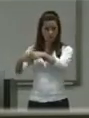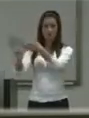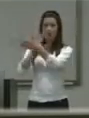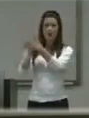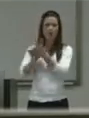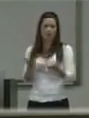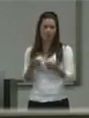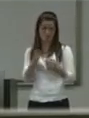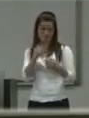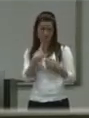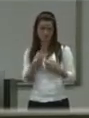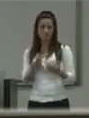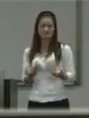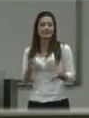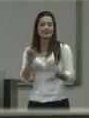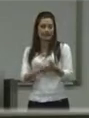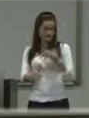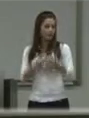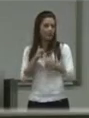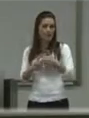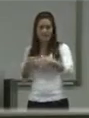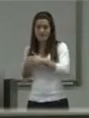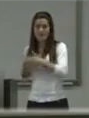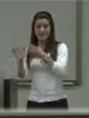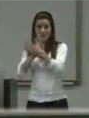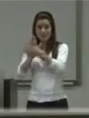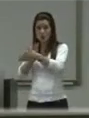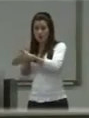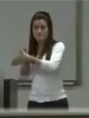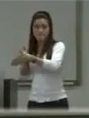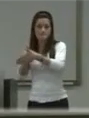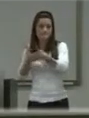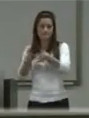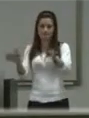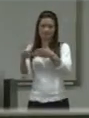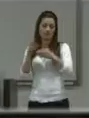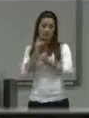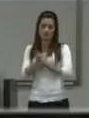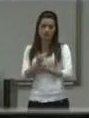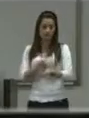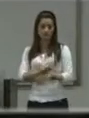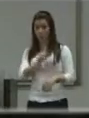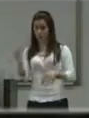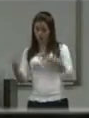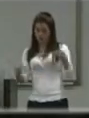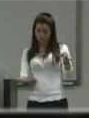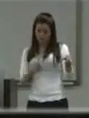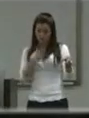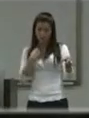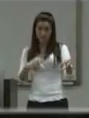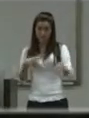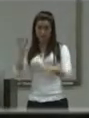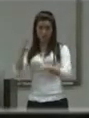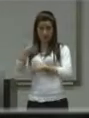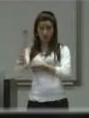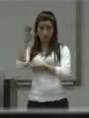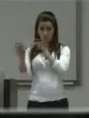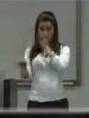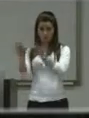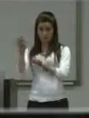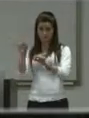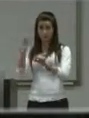de las grandes problemas que nosotros vemos en este sentido hay otra pregunta sobre los si los jueces colombianos podrían